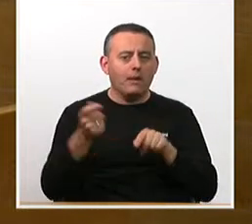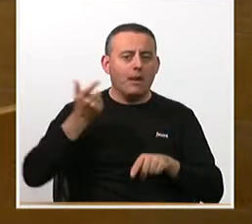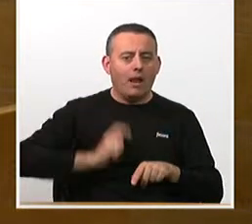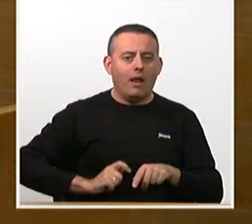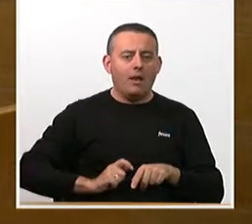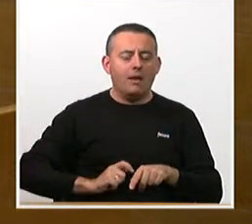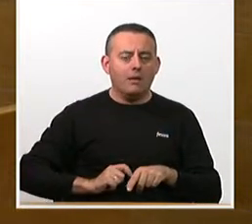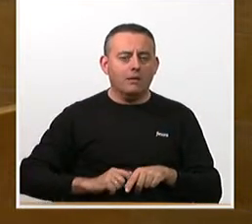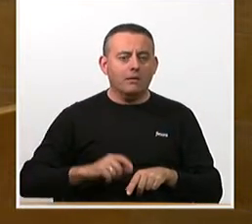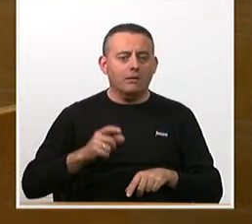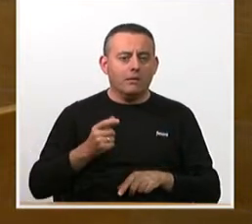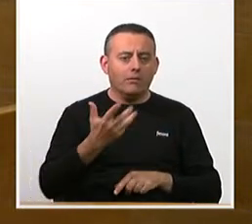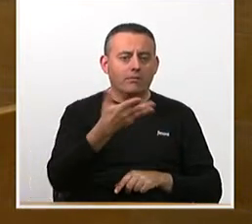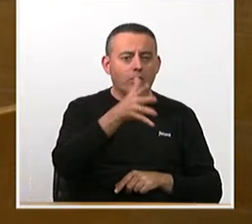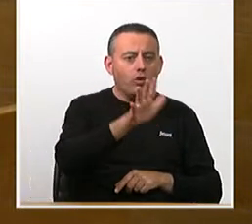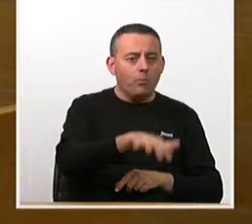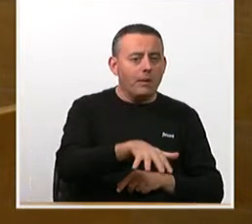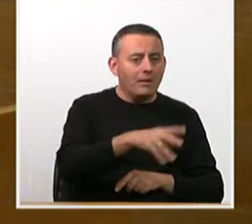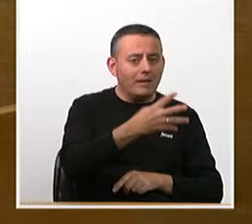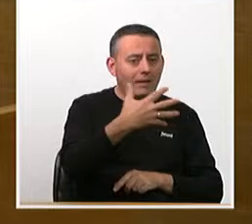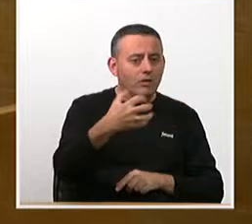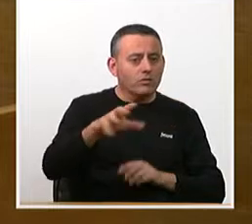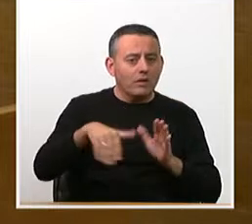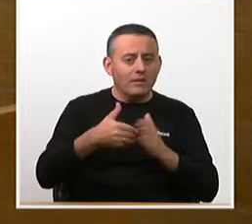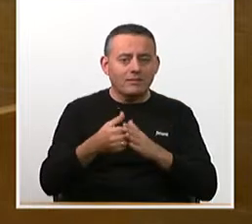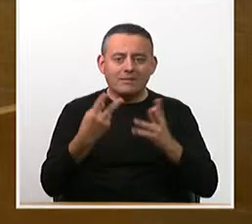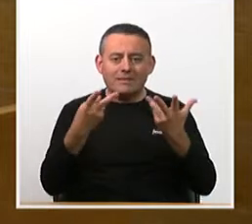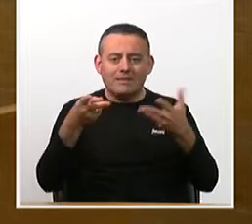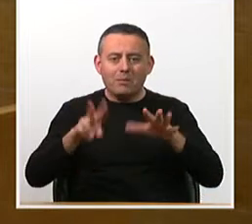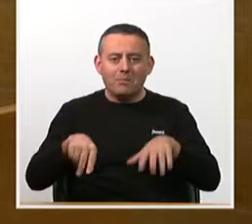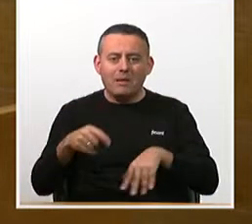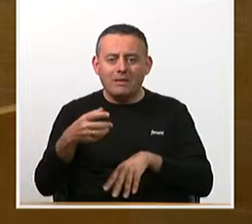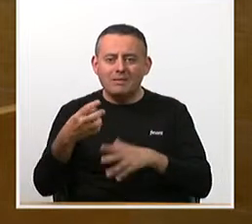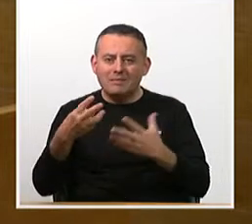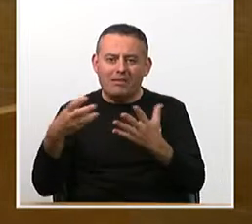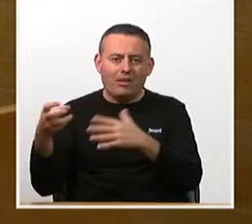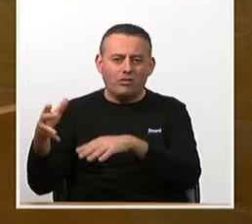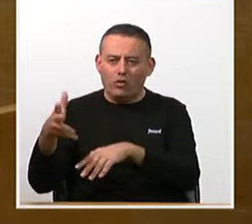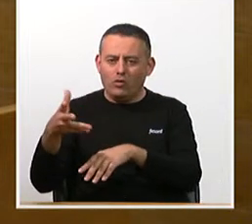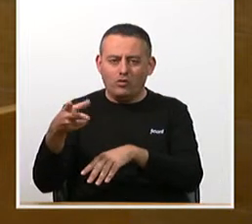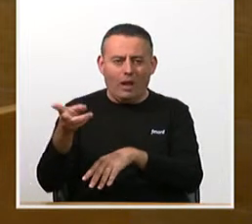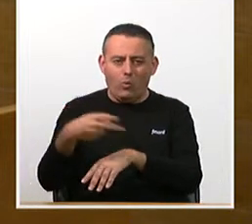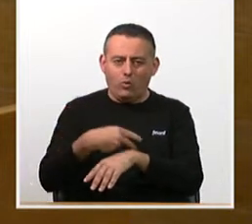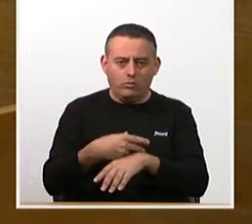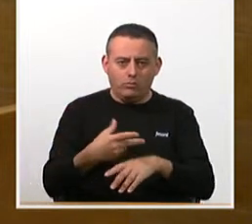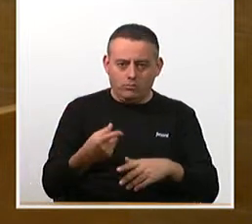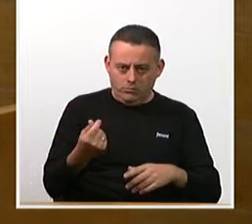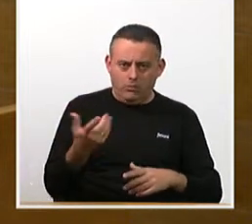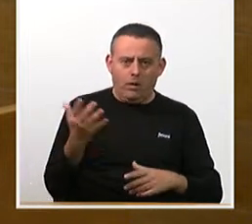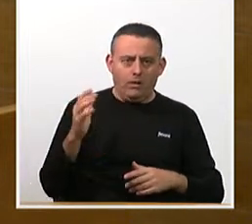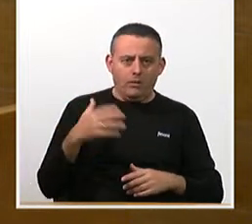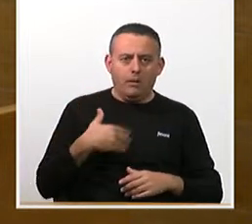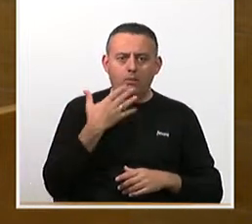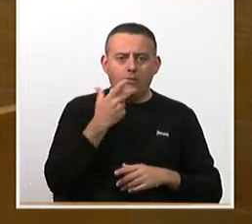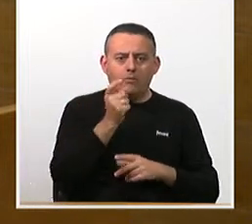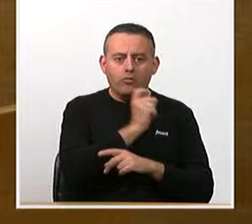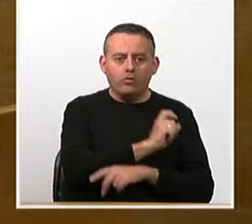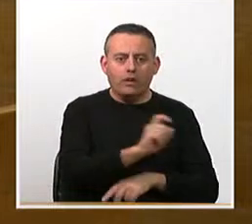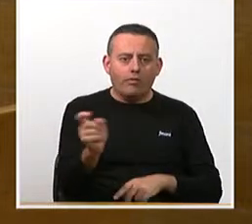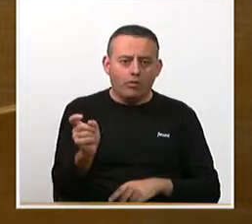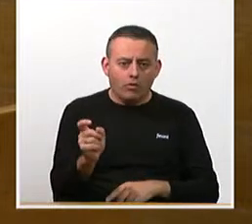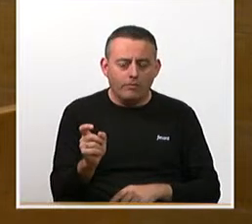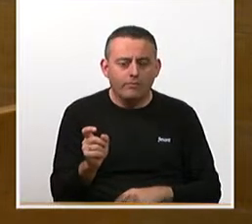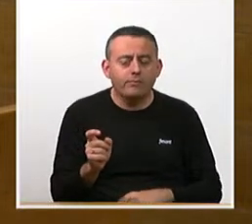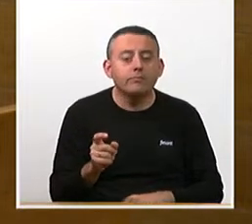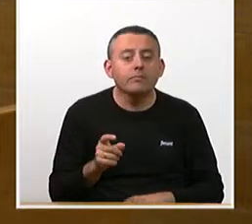desde los 5500 hasta los 7780 e en la fundación full por ejemplo que recibió